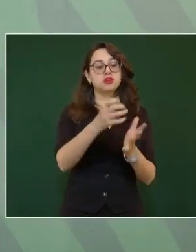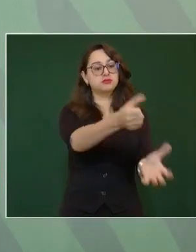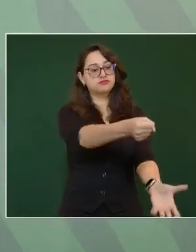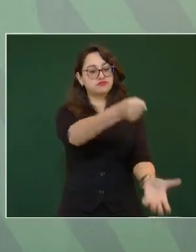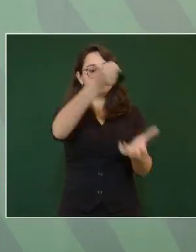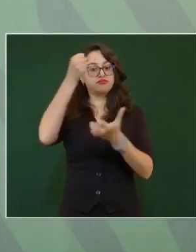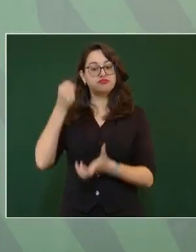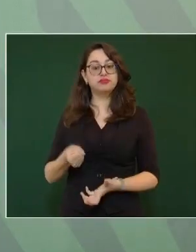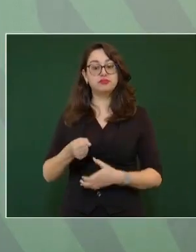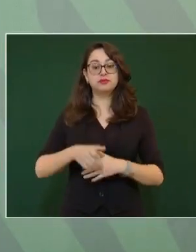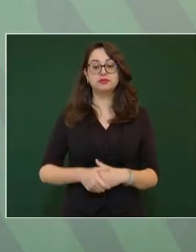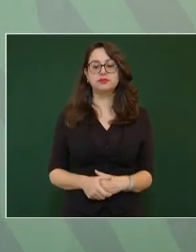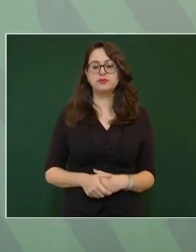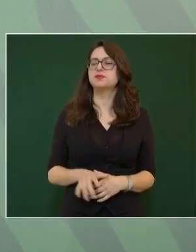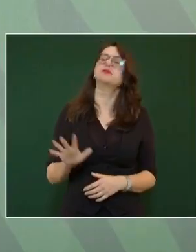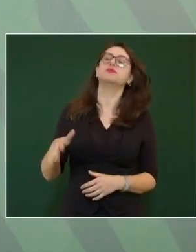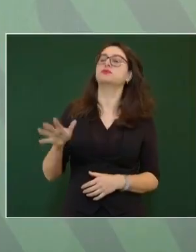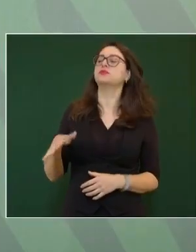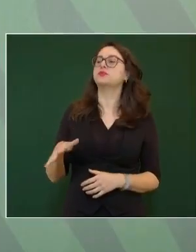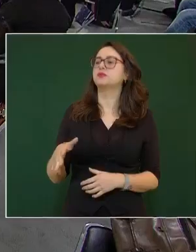¿Cuánto va de ahorro del huachicol?